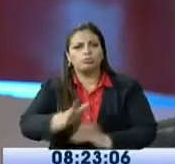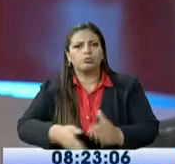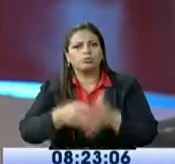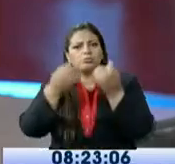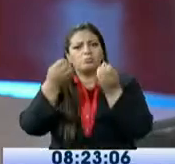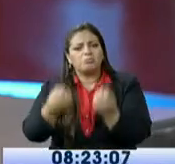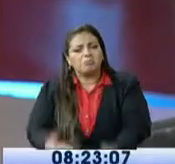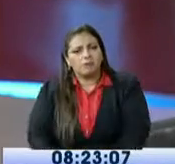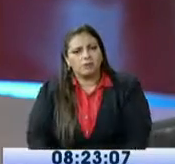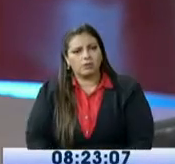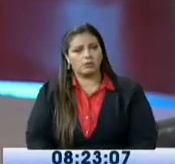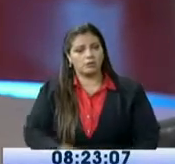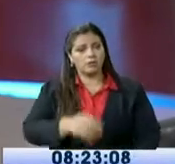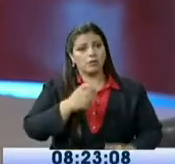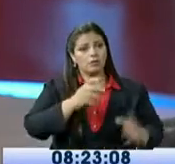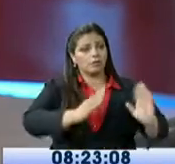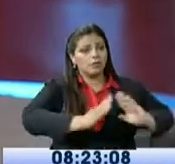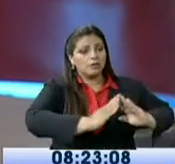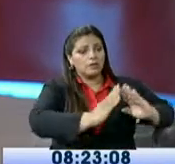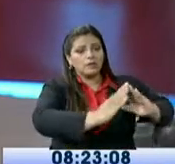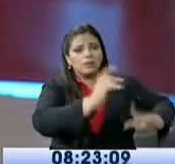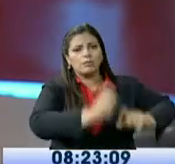personas solidarias los ayuden.